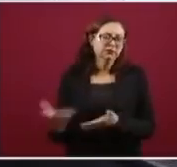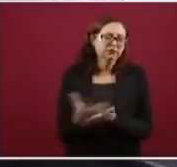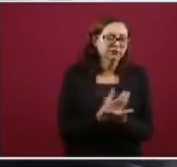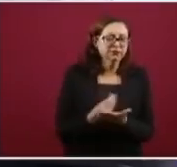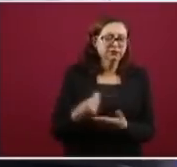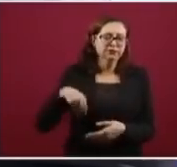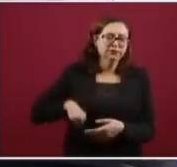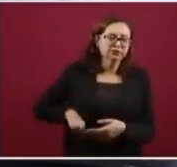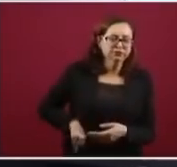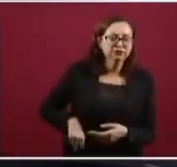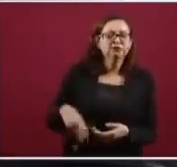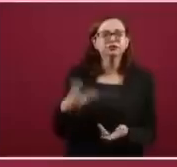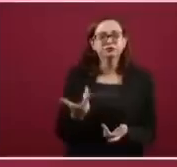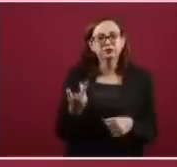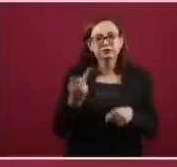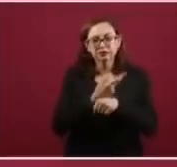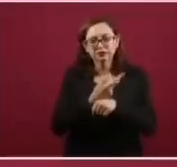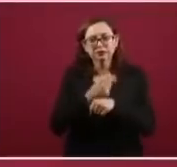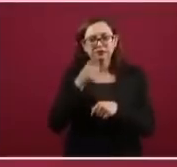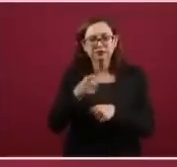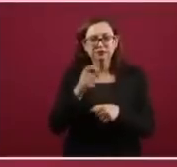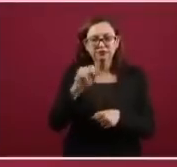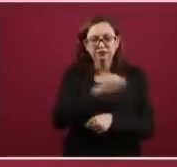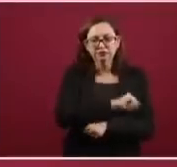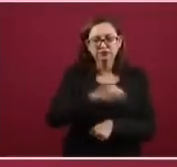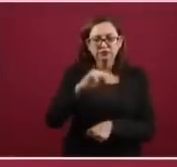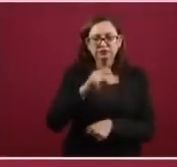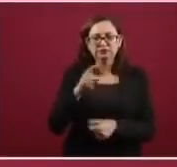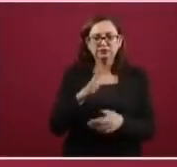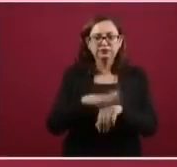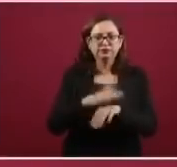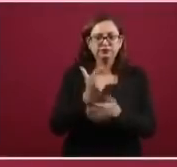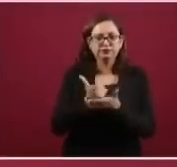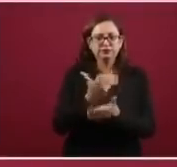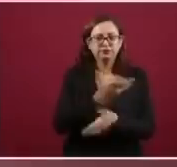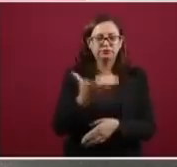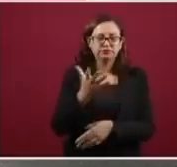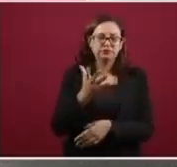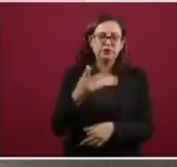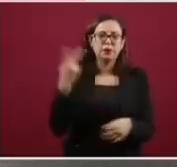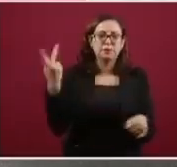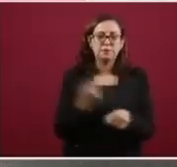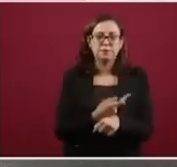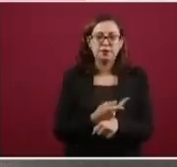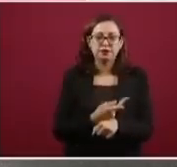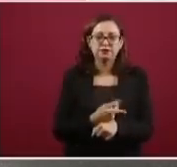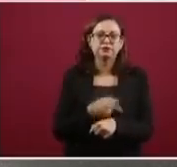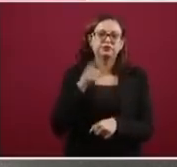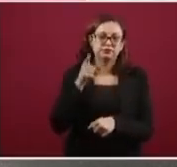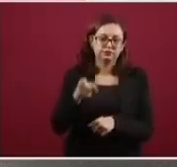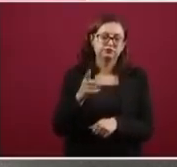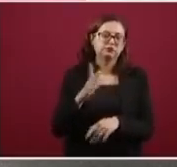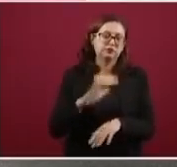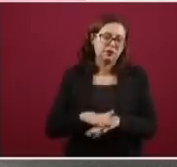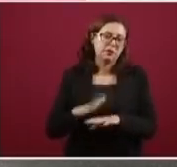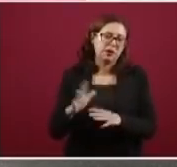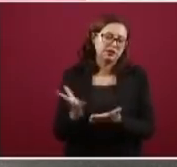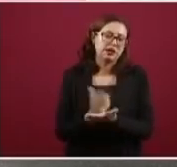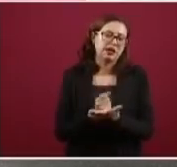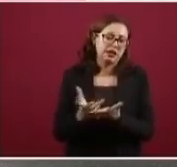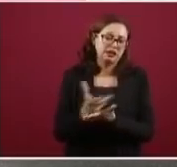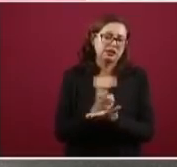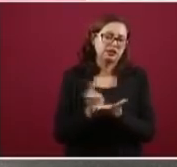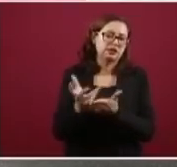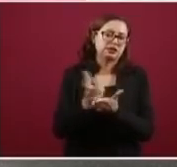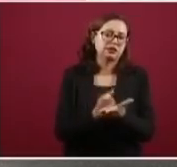es que tenga esa estación de servicio es el proveedor de gasolina un mayor margen entonces juegan